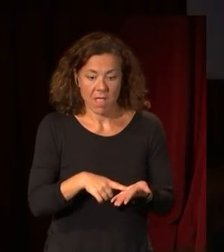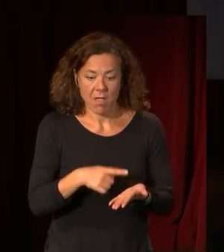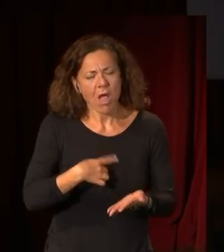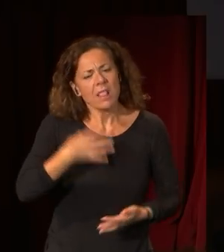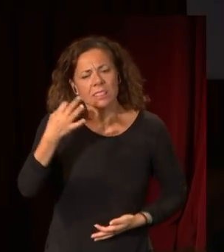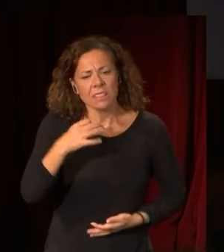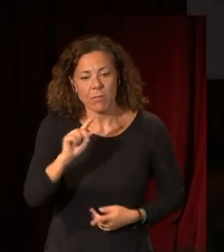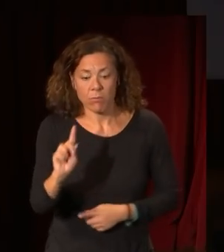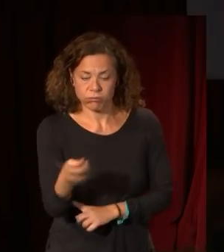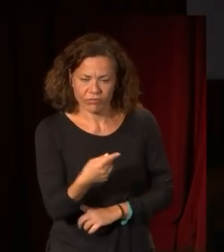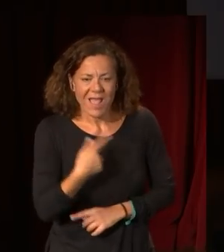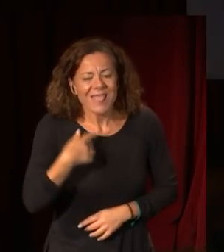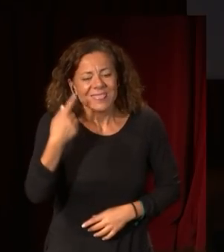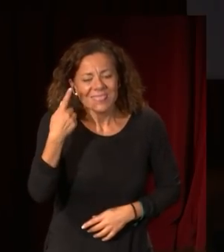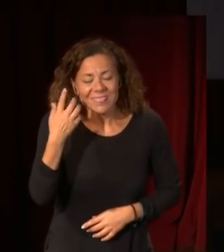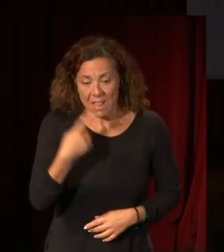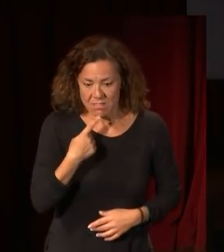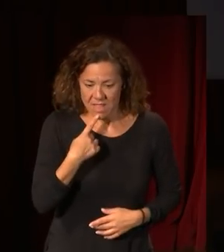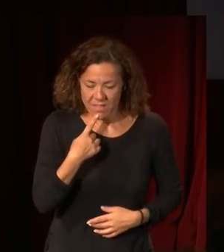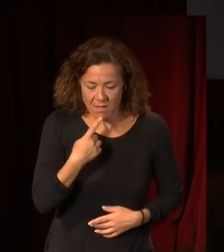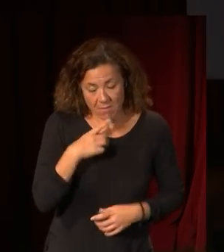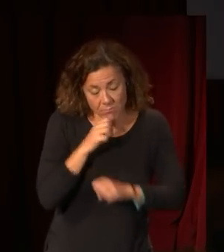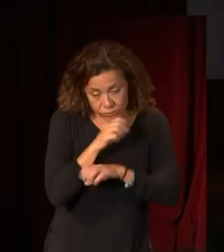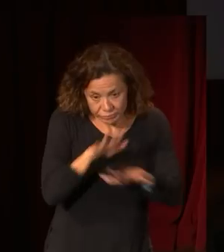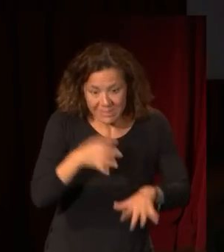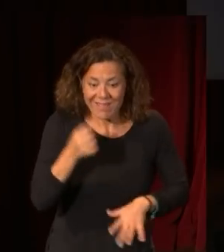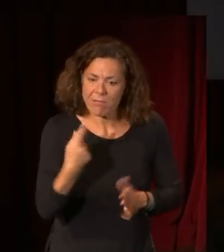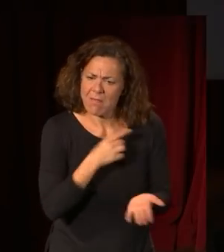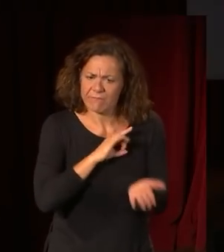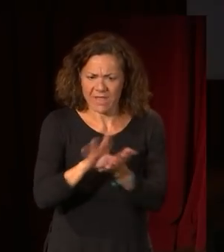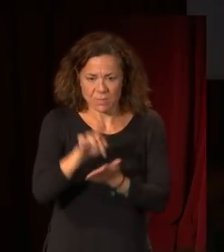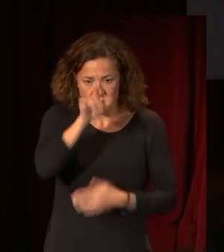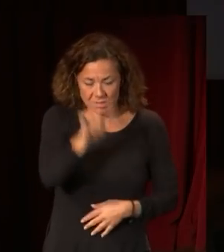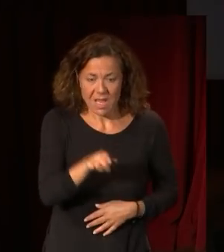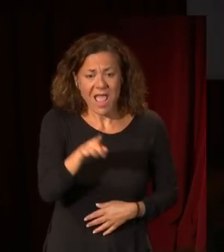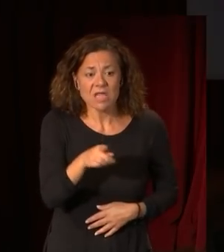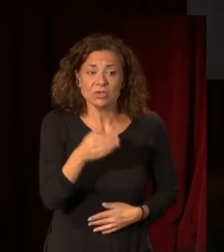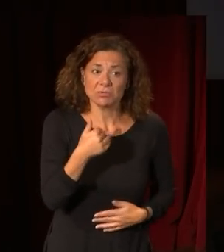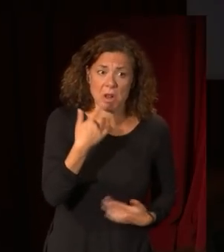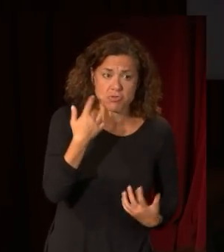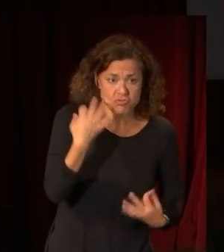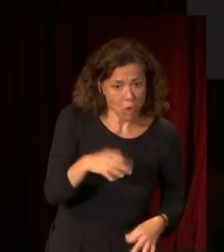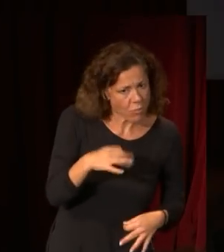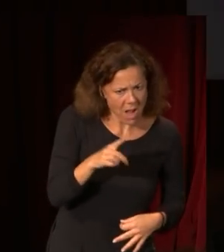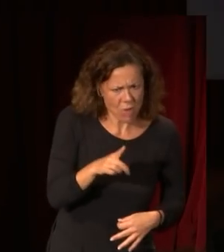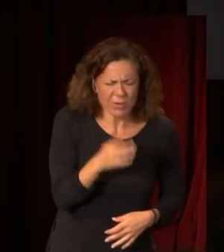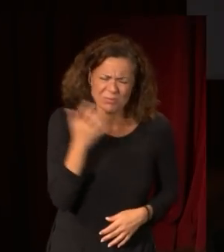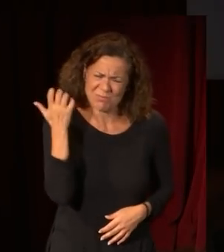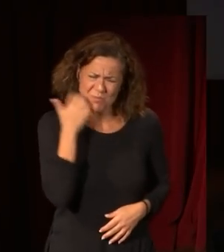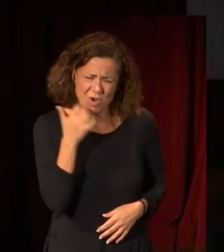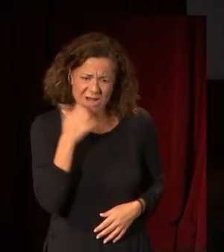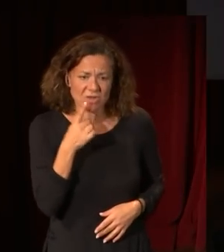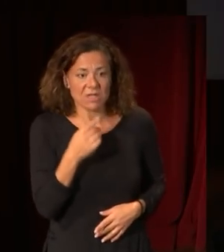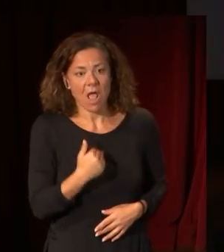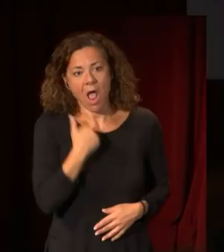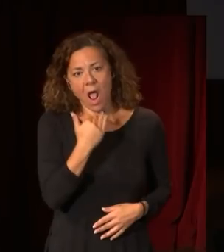ordena que se excomulga a bermejo esta no es una práctica excepcional pero también una práctica bastante rara es una